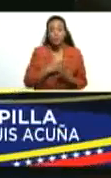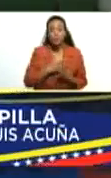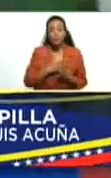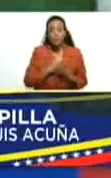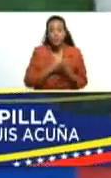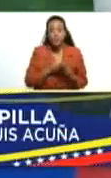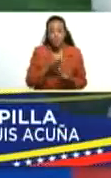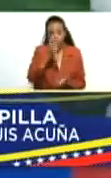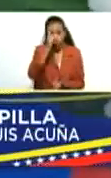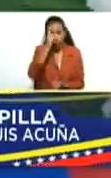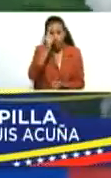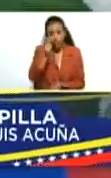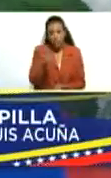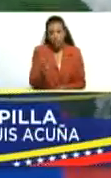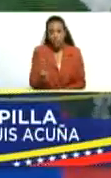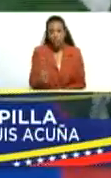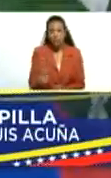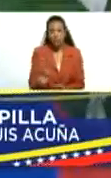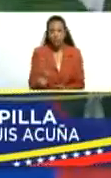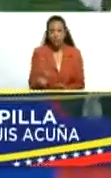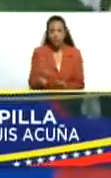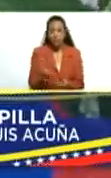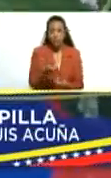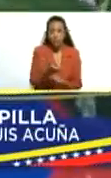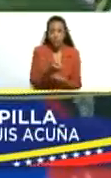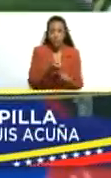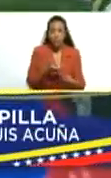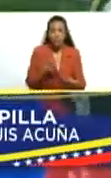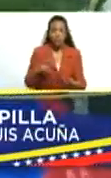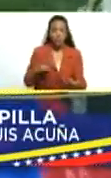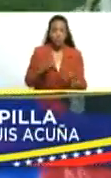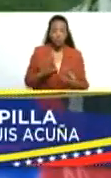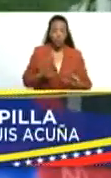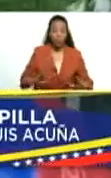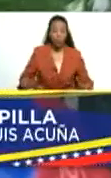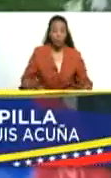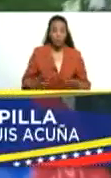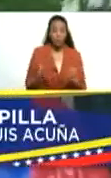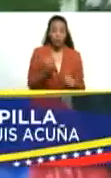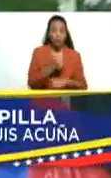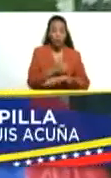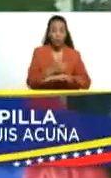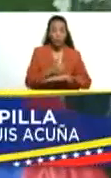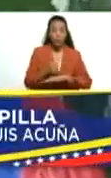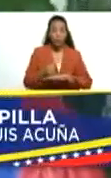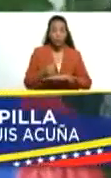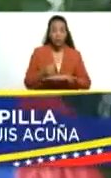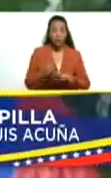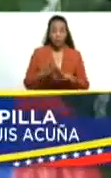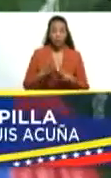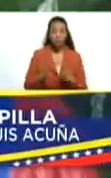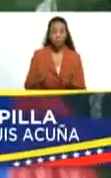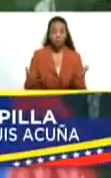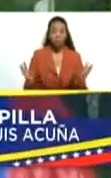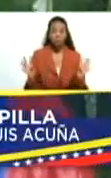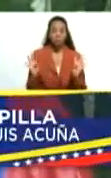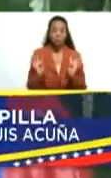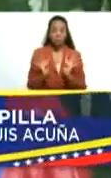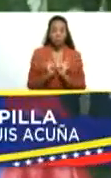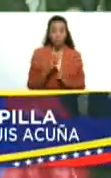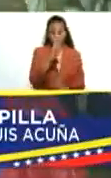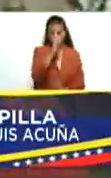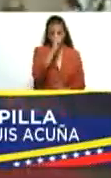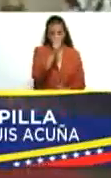han rendido también el cuerpo diplomático acreditado ante la República Bolivariana de